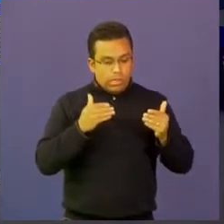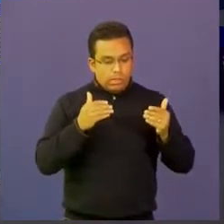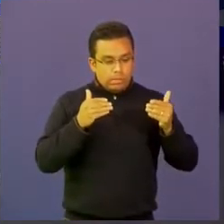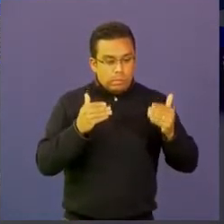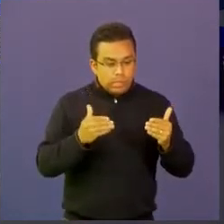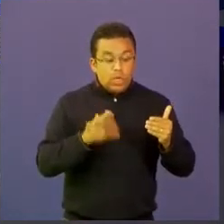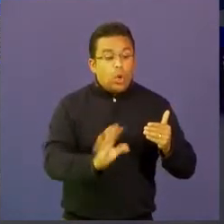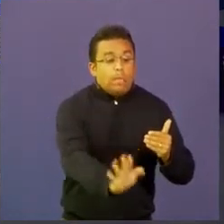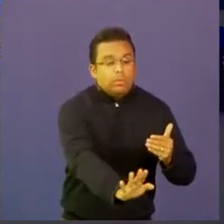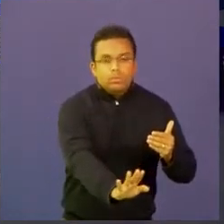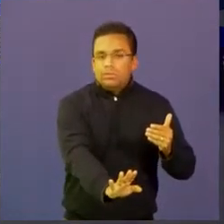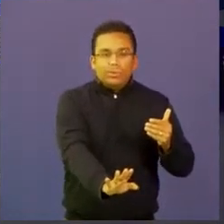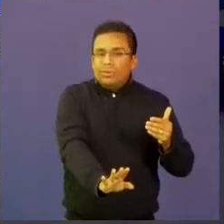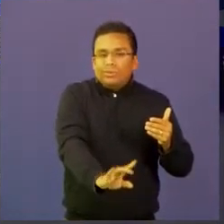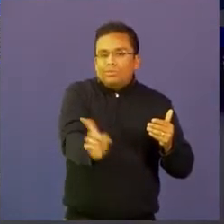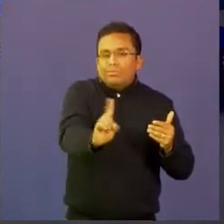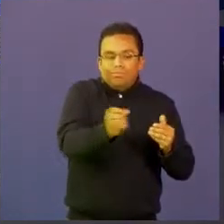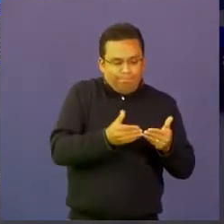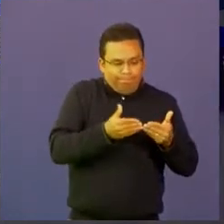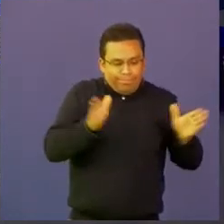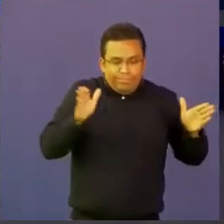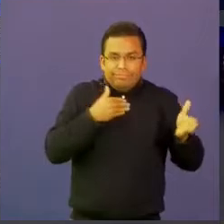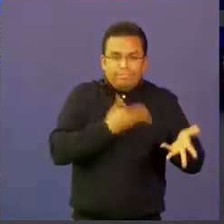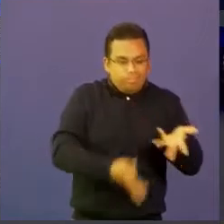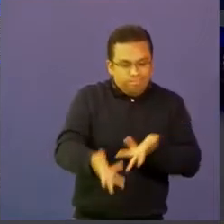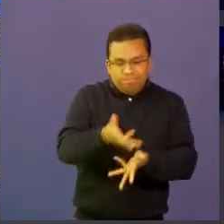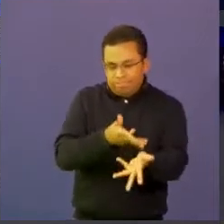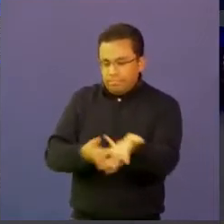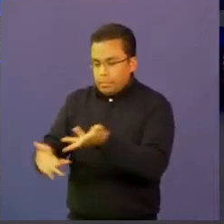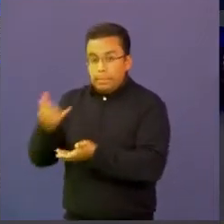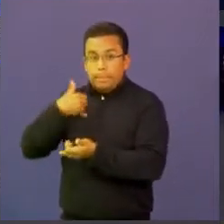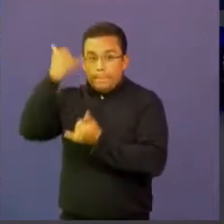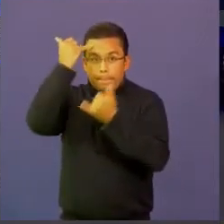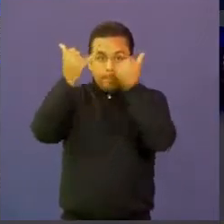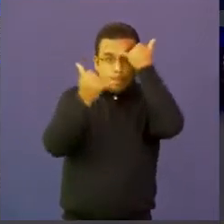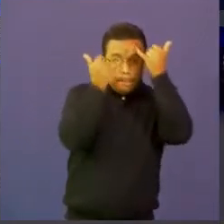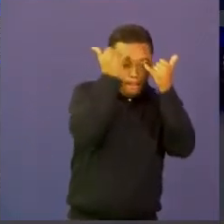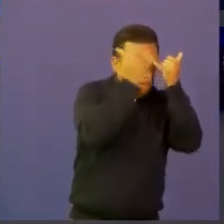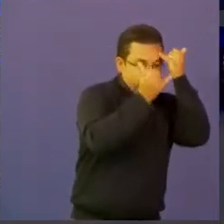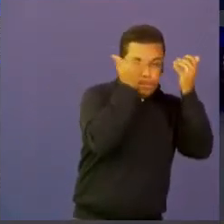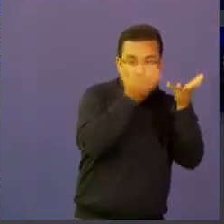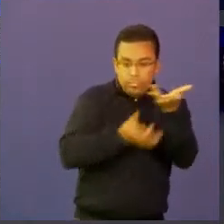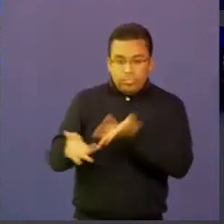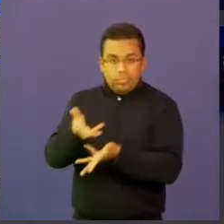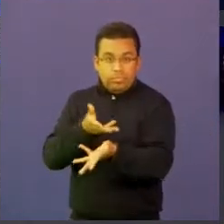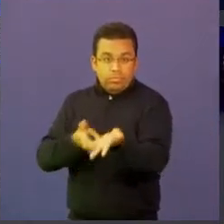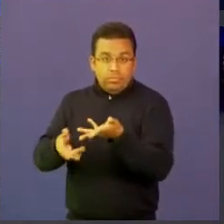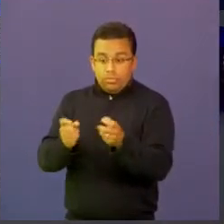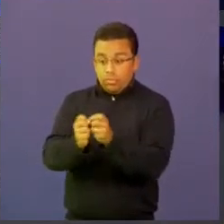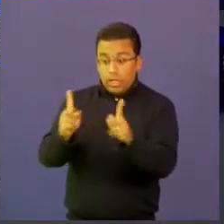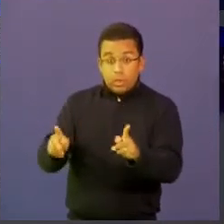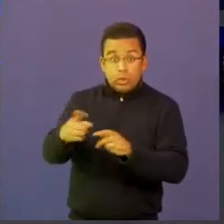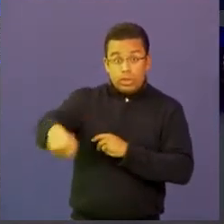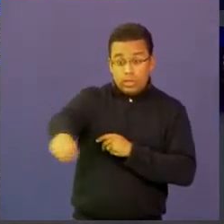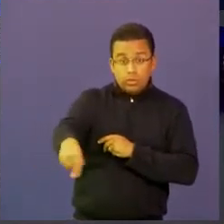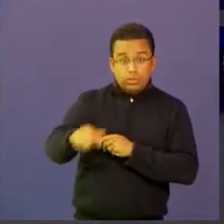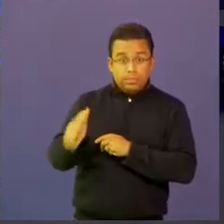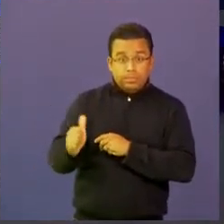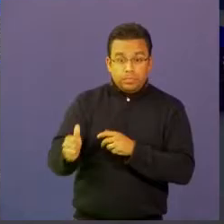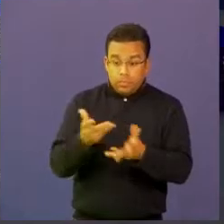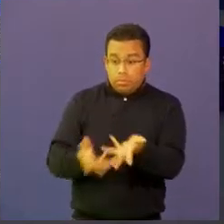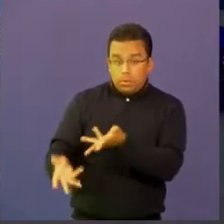y ideas y ideas intercambiar estar en una conversación con sus estudiantes porque muchas veces ellos son los que tienen